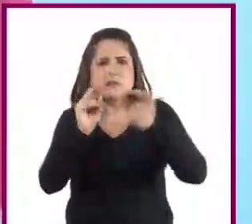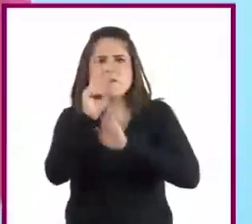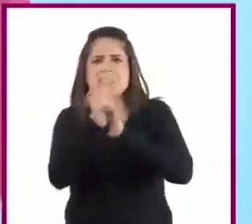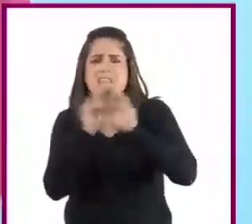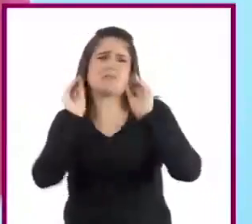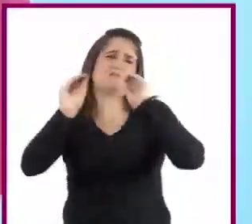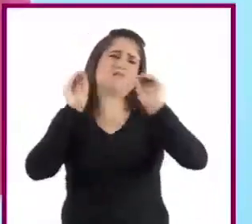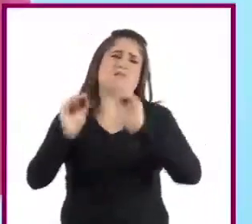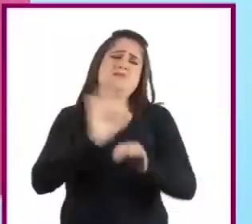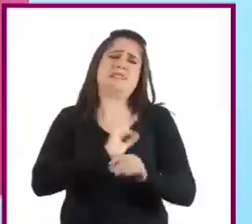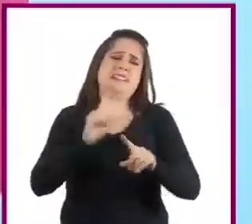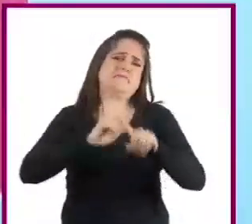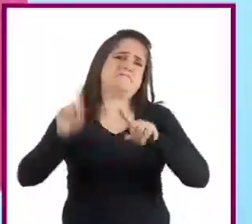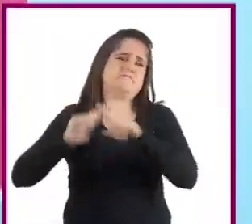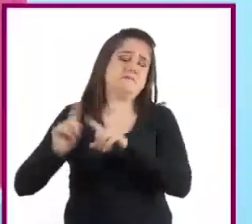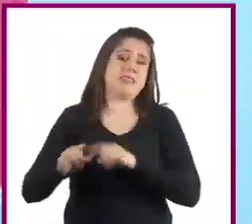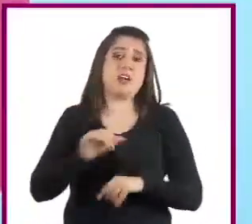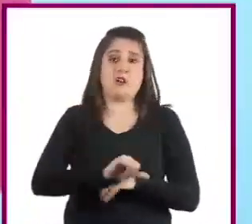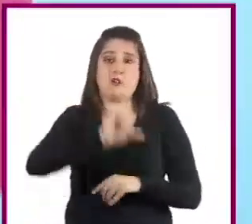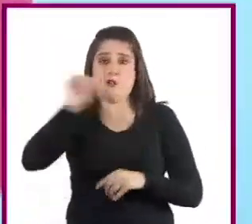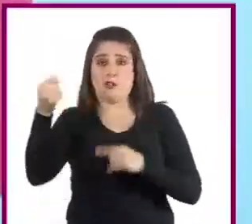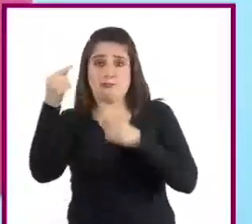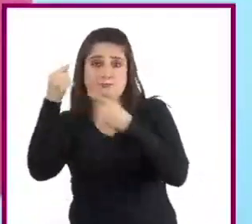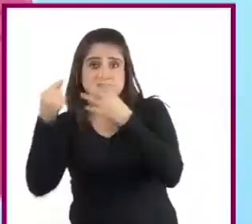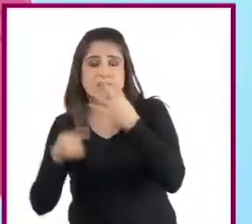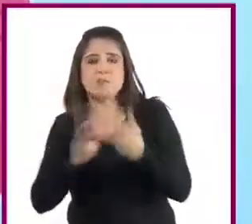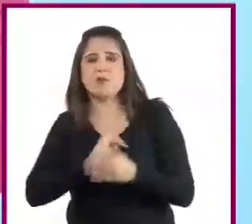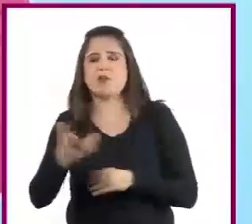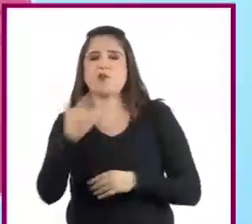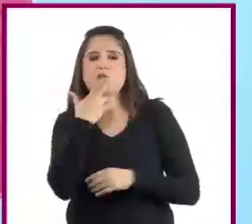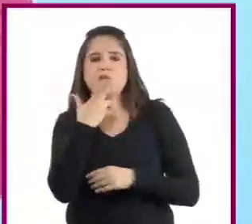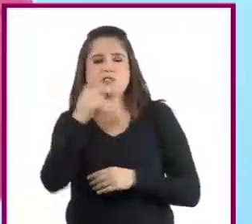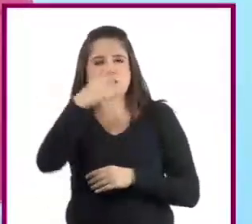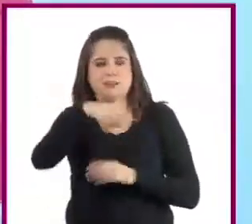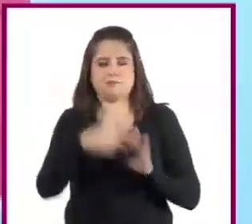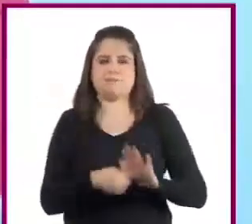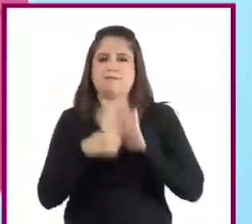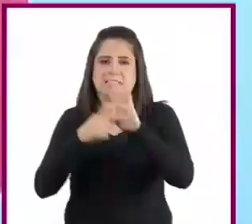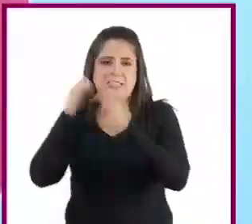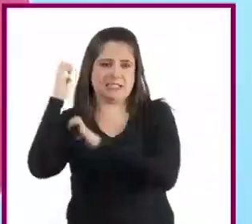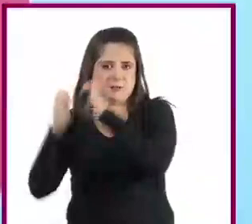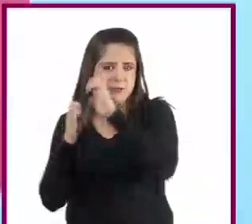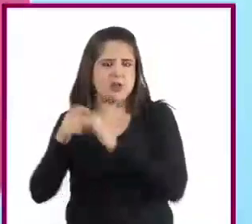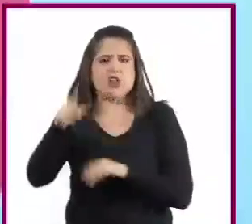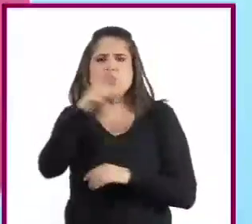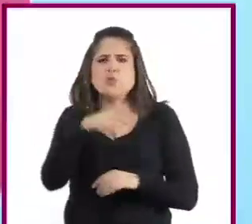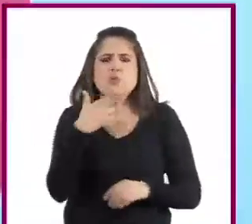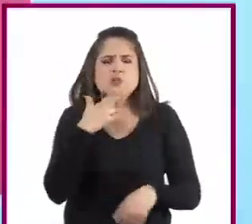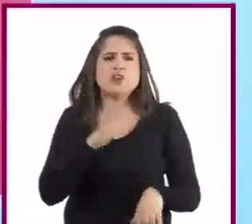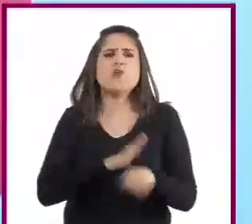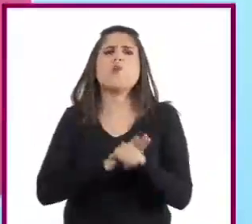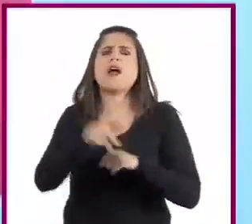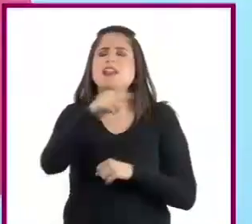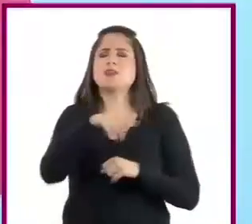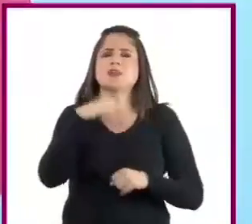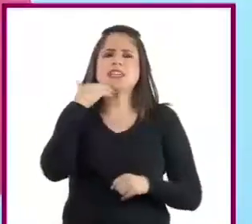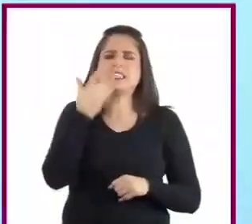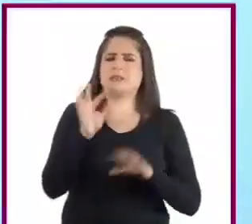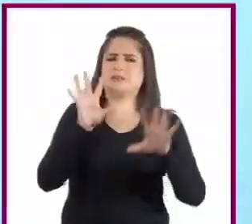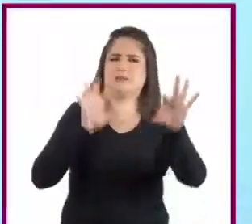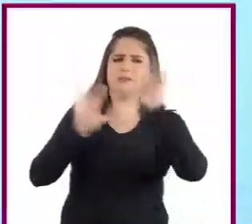archivo. También existen otras opciones que pueden utilizar en sus presentaciones. Usen la que se ajuste a sus